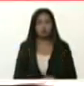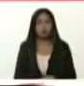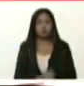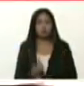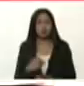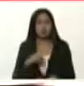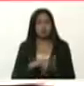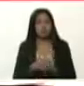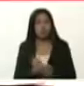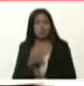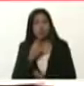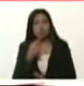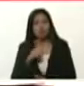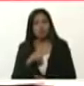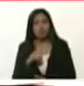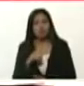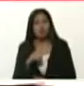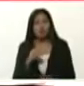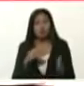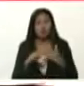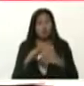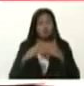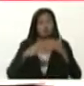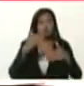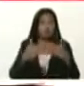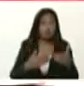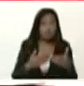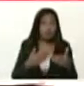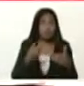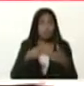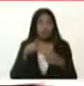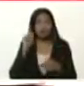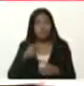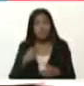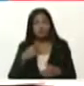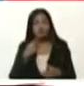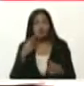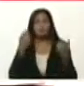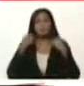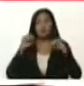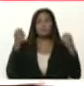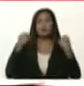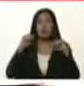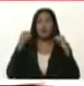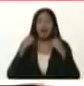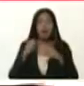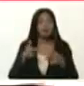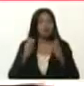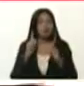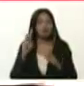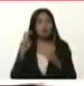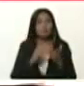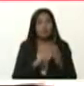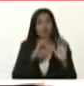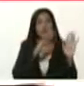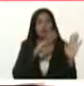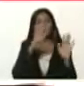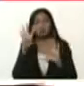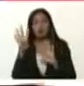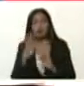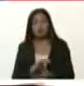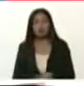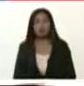yo? Me fui un poco adelante, pero también lo estamos preparando. 2029,